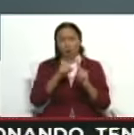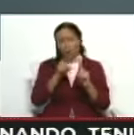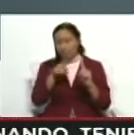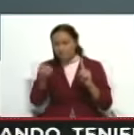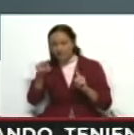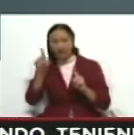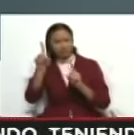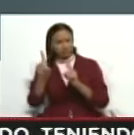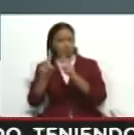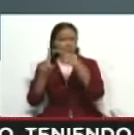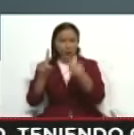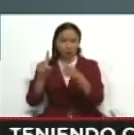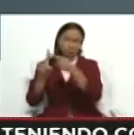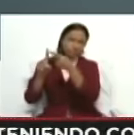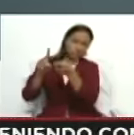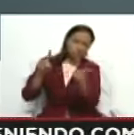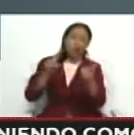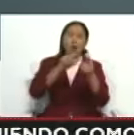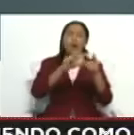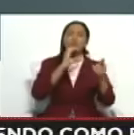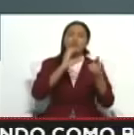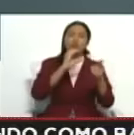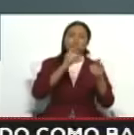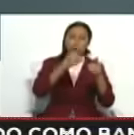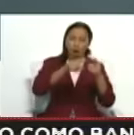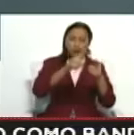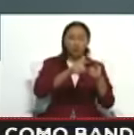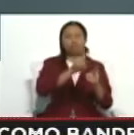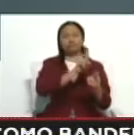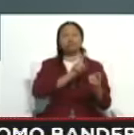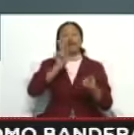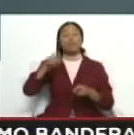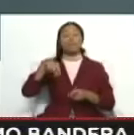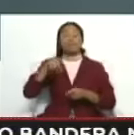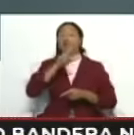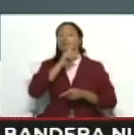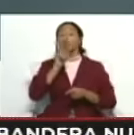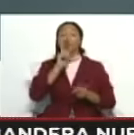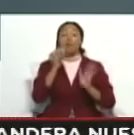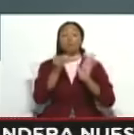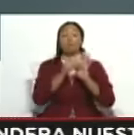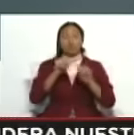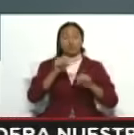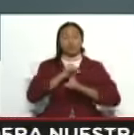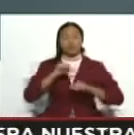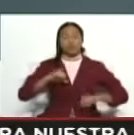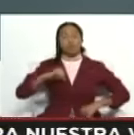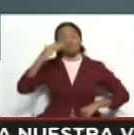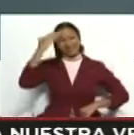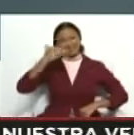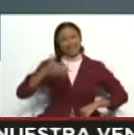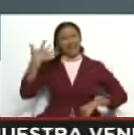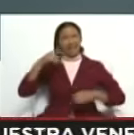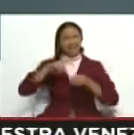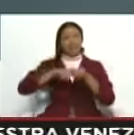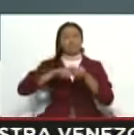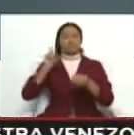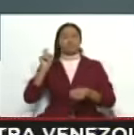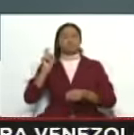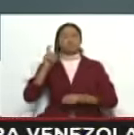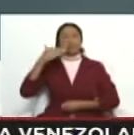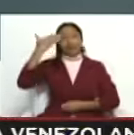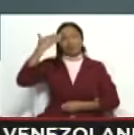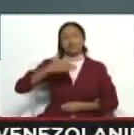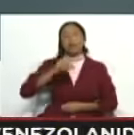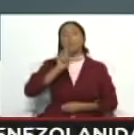De hecho, nombran a un militar desertor, Sequea, vinculado a Pimienta, también al capitán Pimienta,